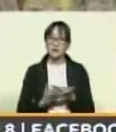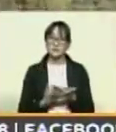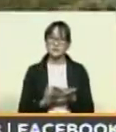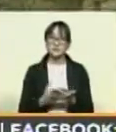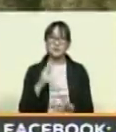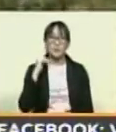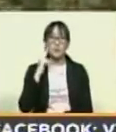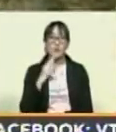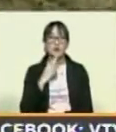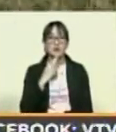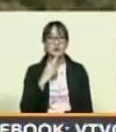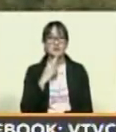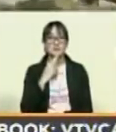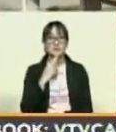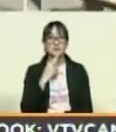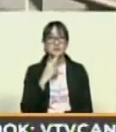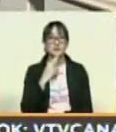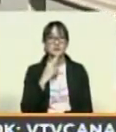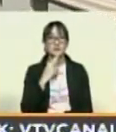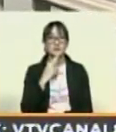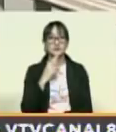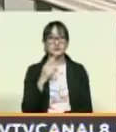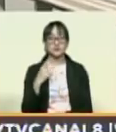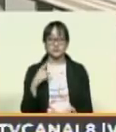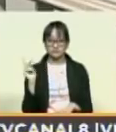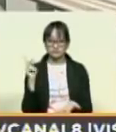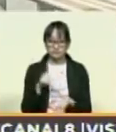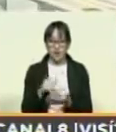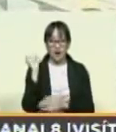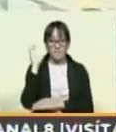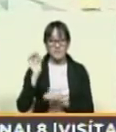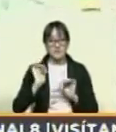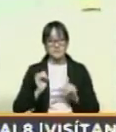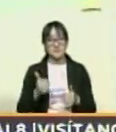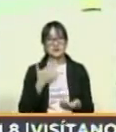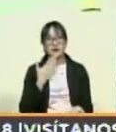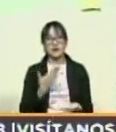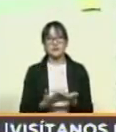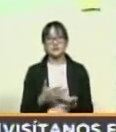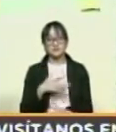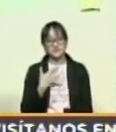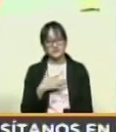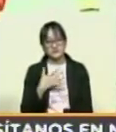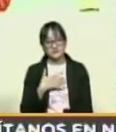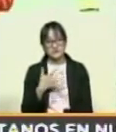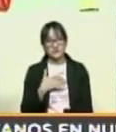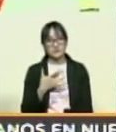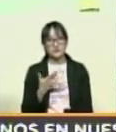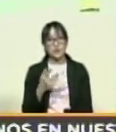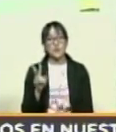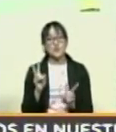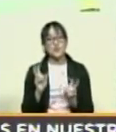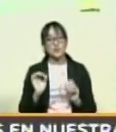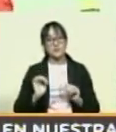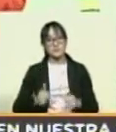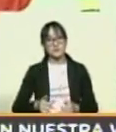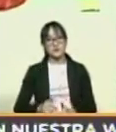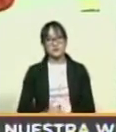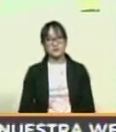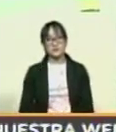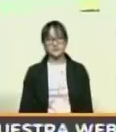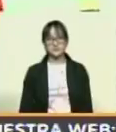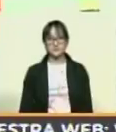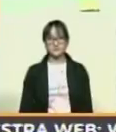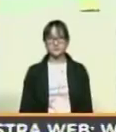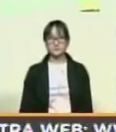por permitirme venir a arrancar esta gran campaña. La siento que es una gran campaña, es un nuevo comienzo. Es un